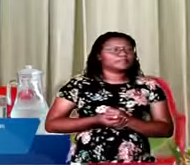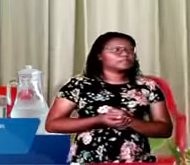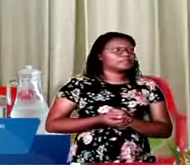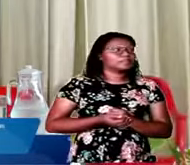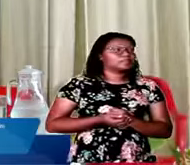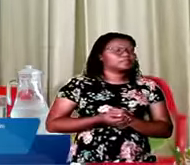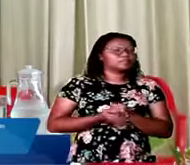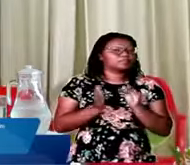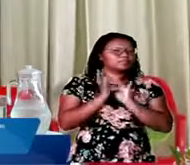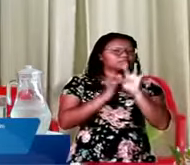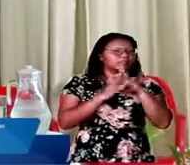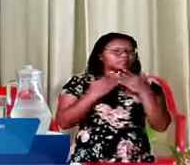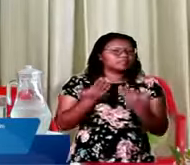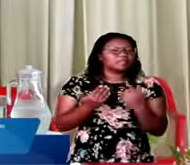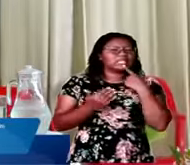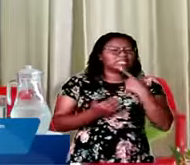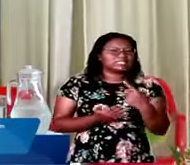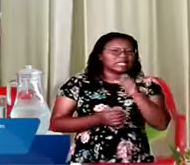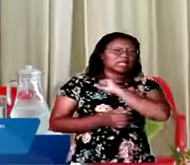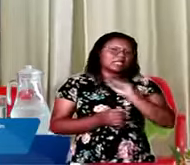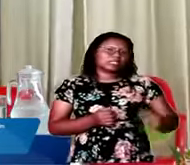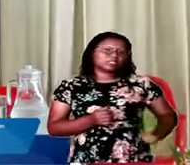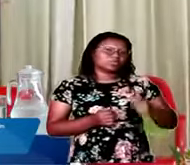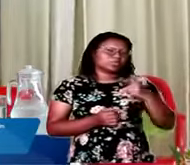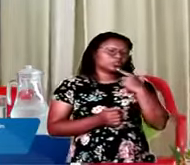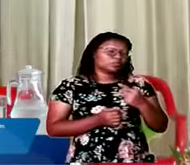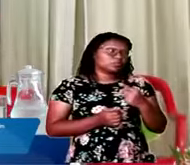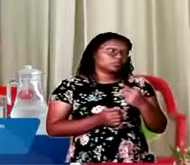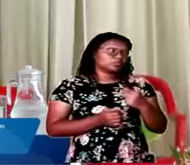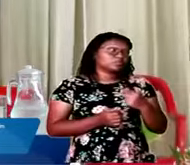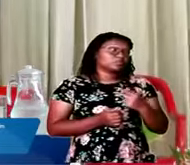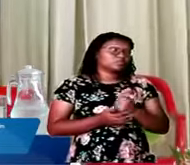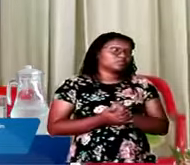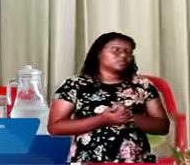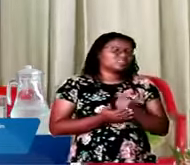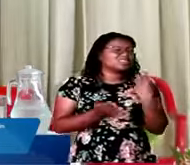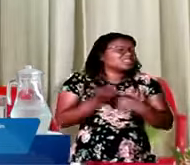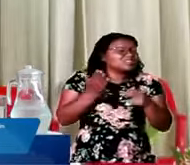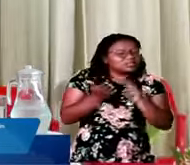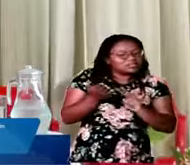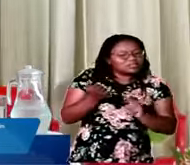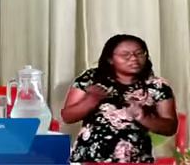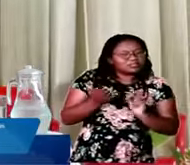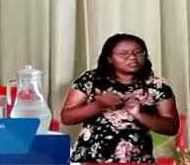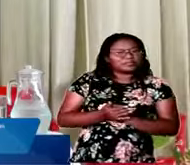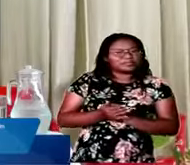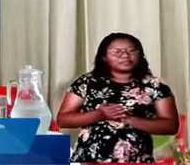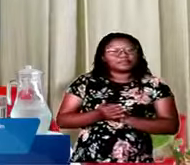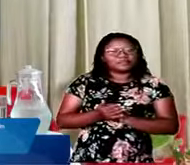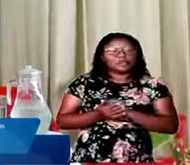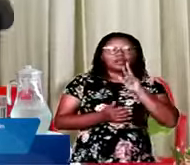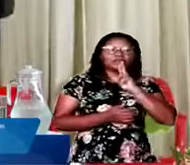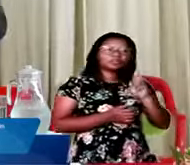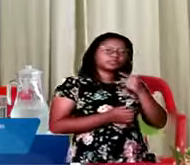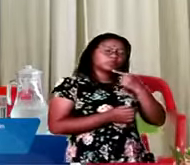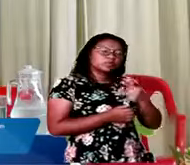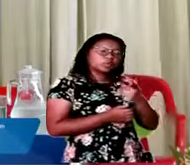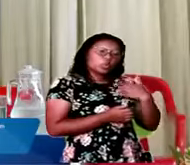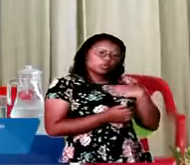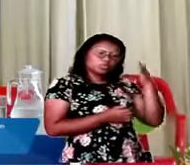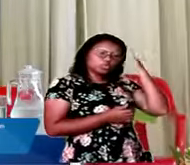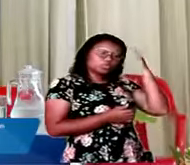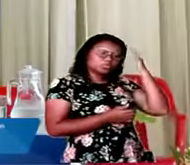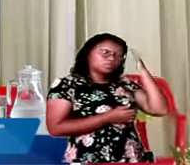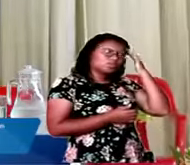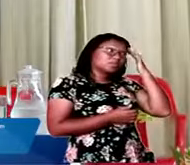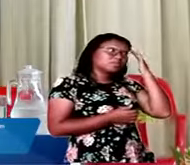la Biblia dice que el Señor le dijo: usted lee, ¿qué lees? Y aquel respondiendo dijo: lo que yo sé es